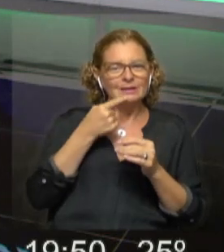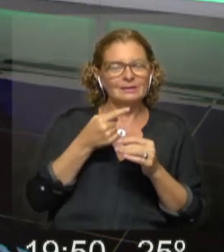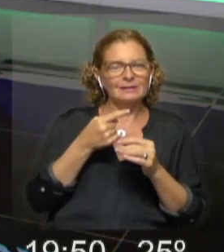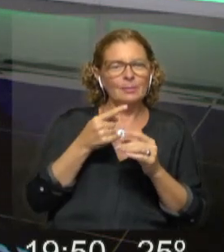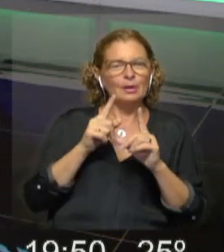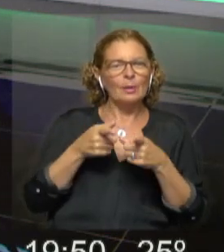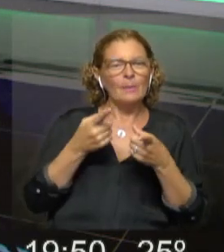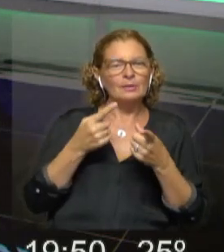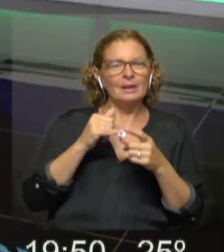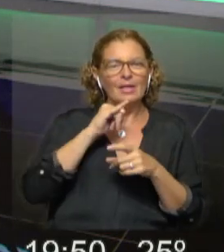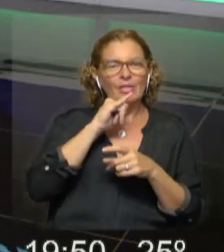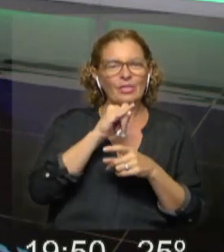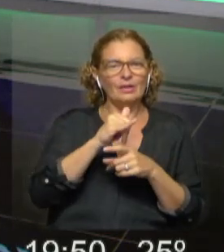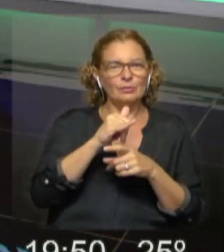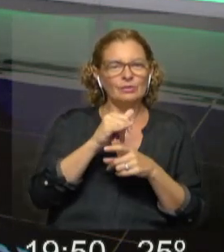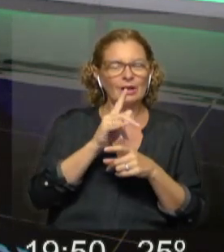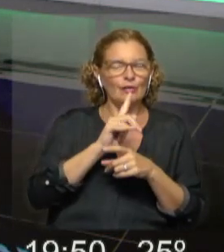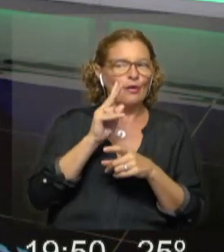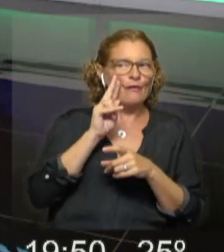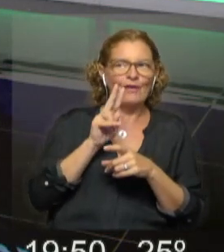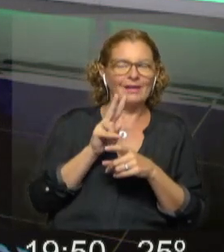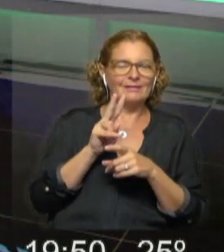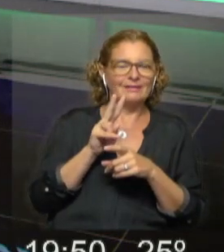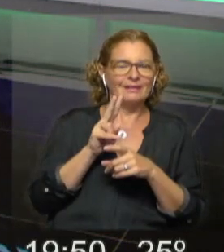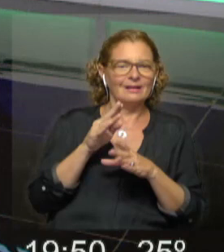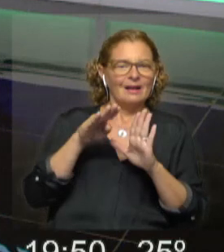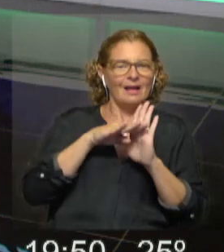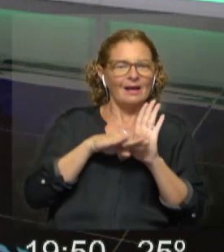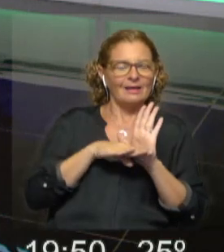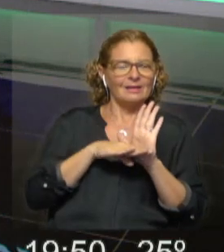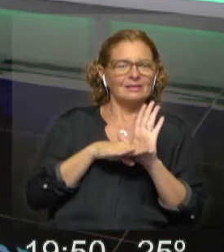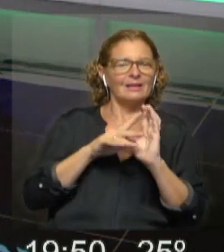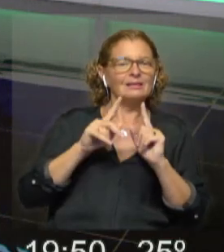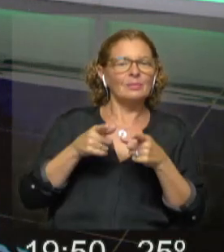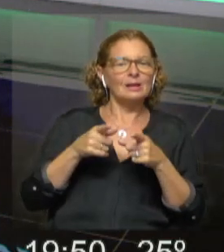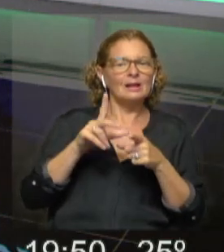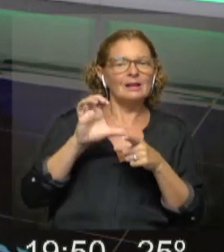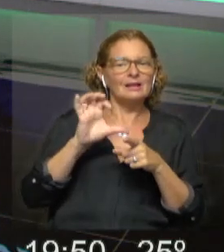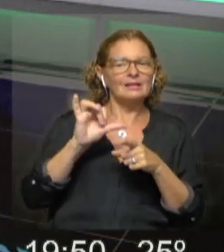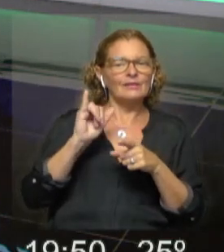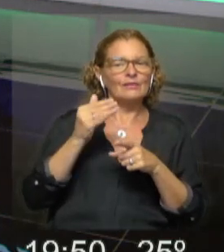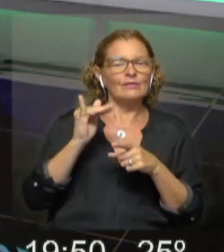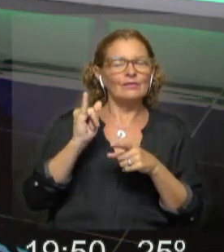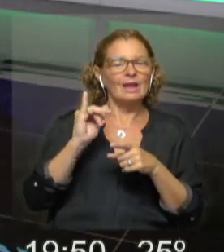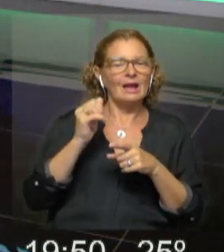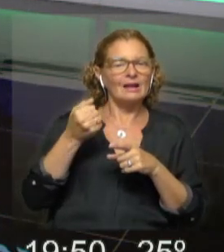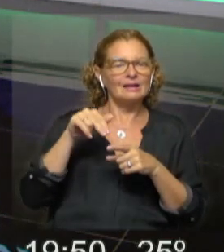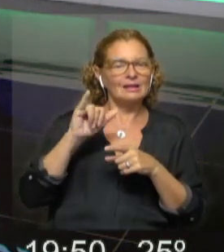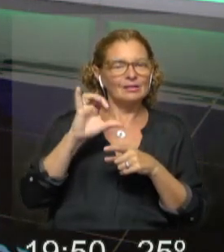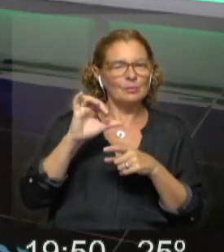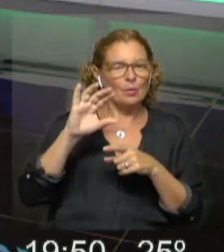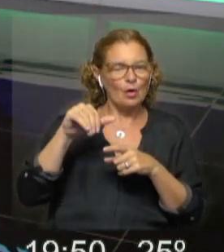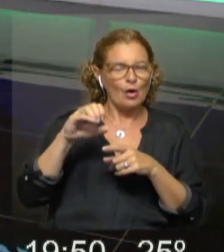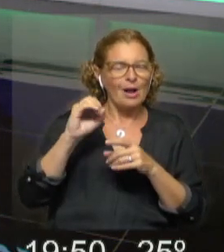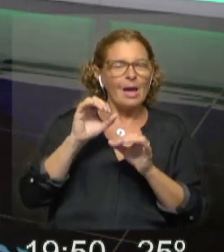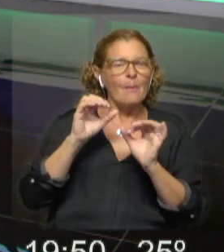pero también la denuncia de la invisibilidad que tiene la agenda del lesbianismo y el lesbianismo en sí. La posibilidad